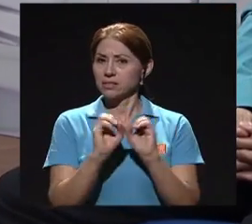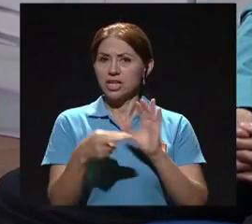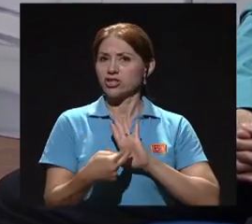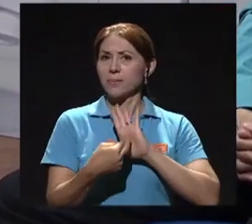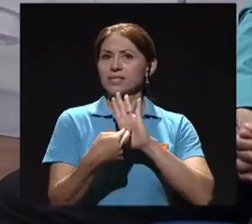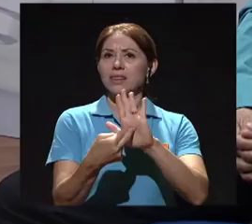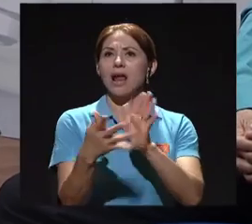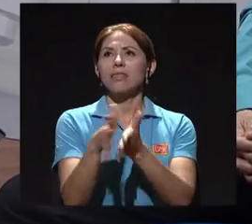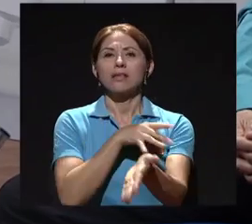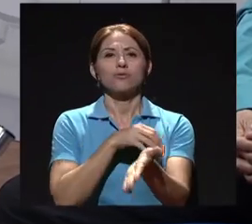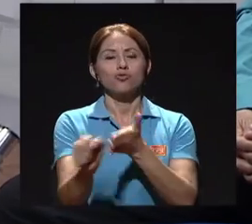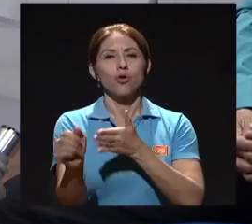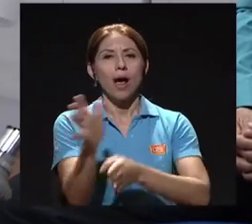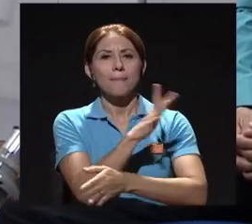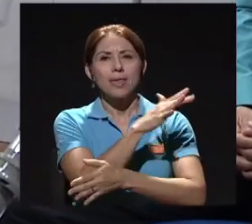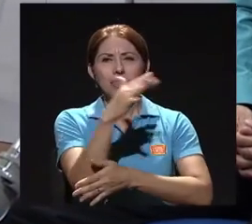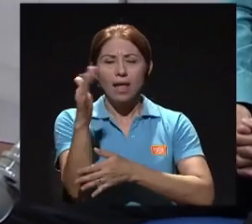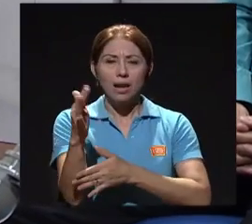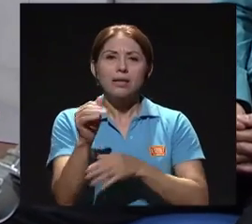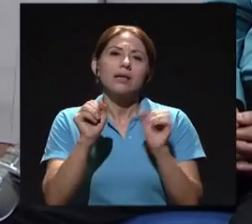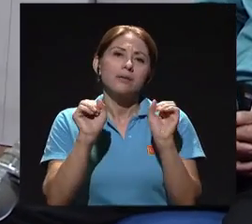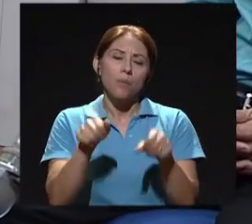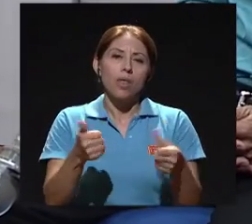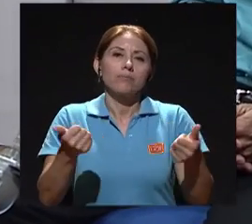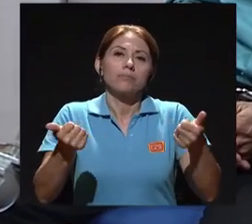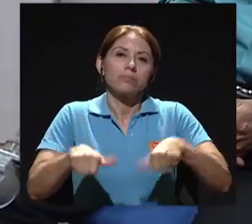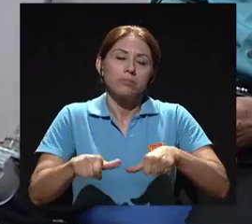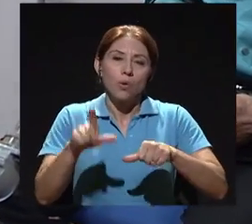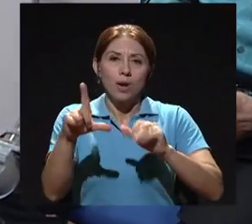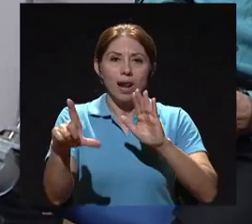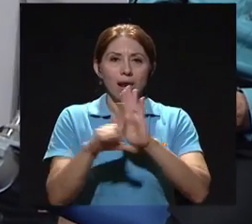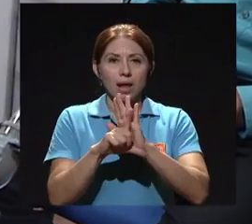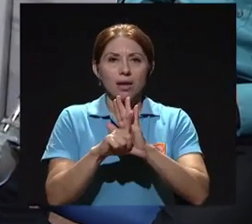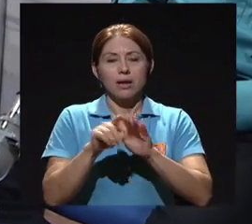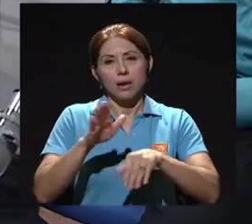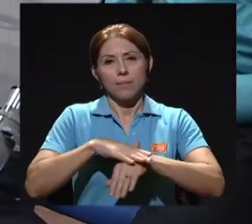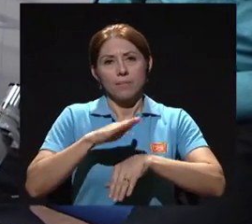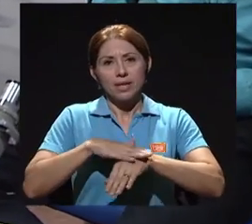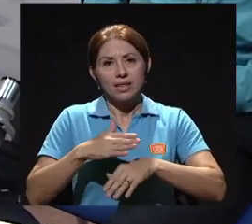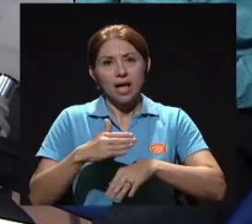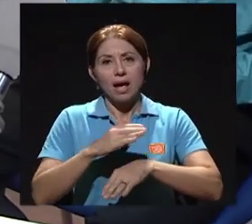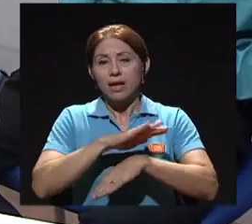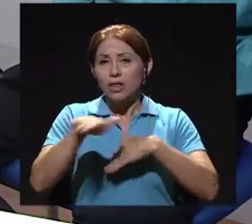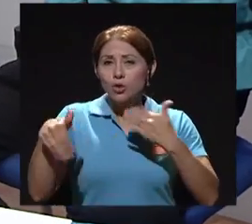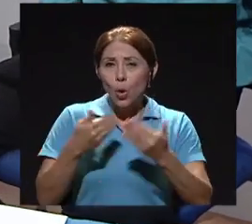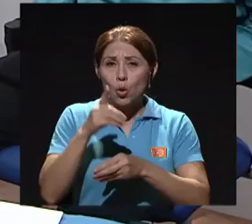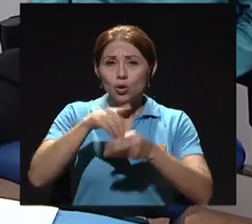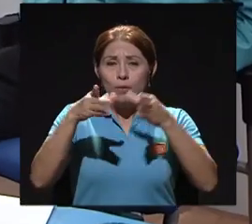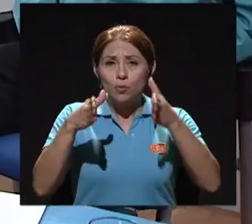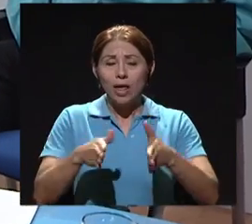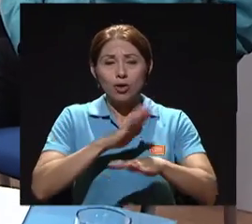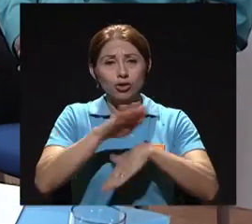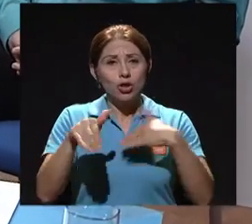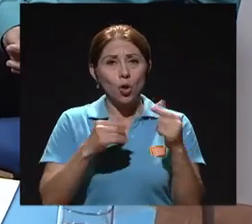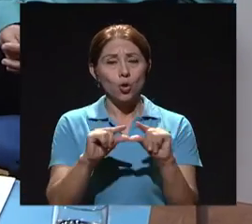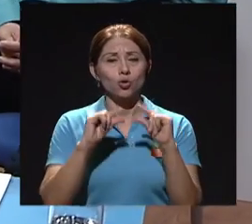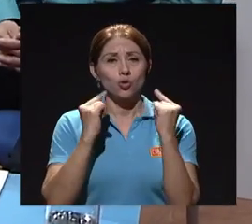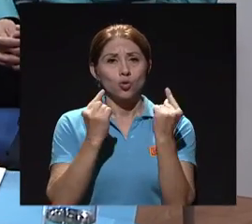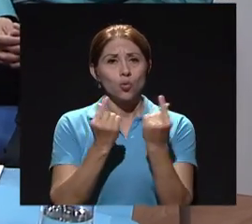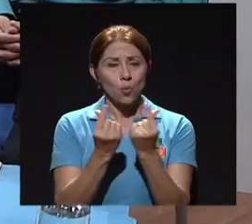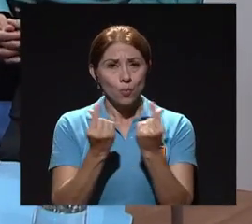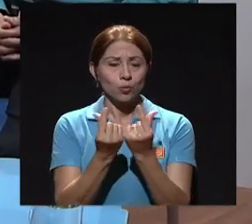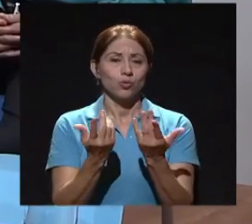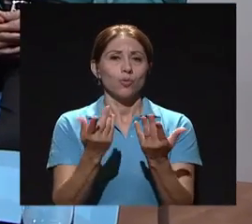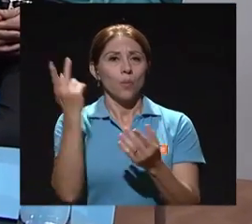regresión ambiental pues se logre consensuar una ley que permita que todos los diputados de todas las fracciones